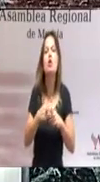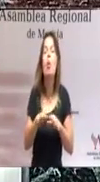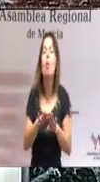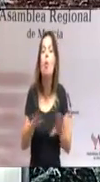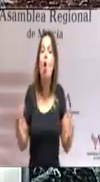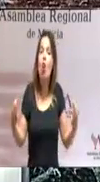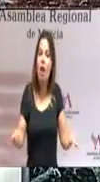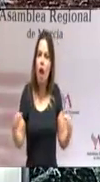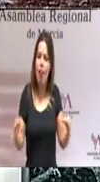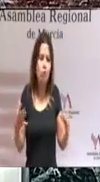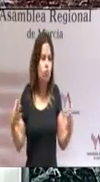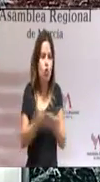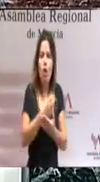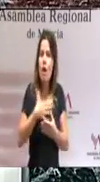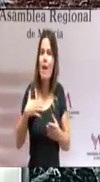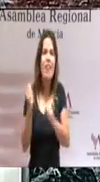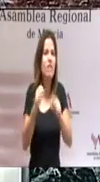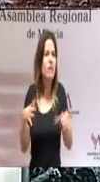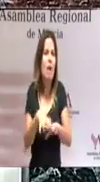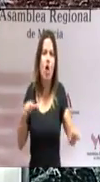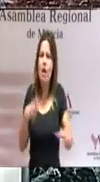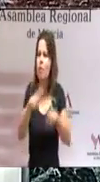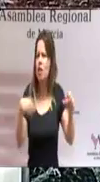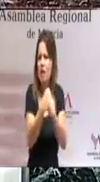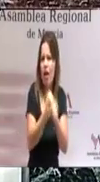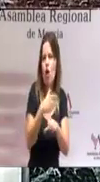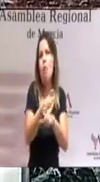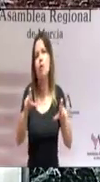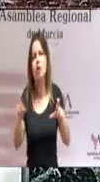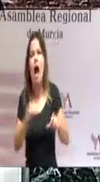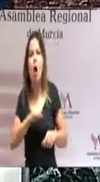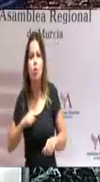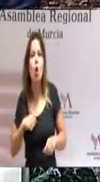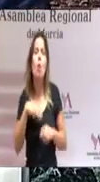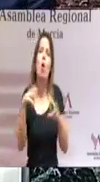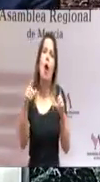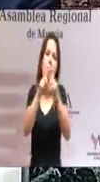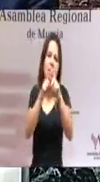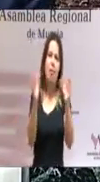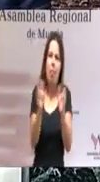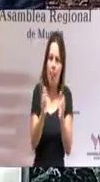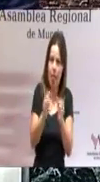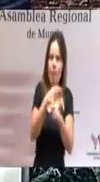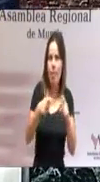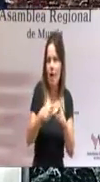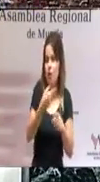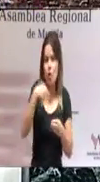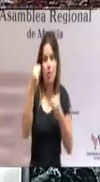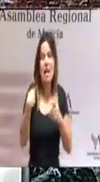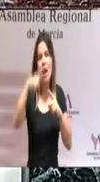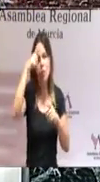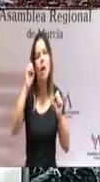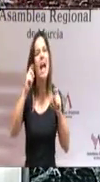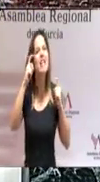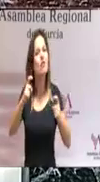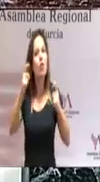moderado, que cuenta con todos, que quiere defender a todos, a la gran mayoría, a los trabajadores, a los autónomos, a las pymes, que entendemos de la cultura del